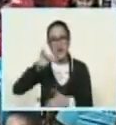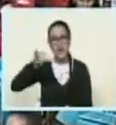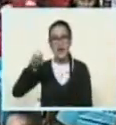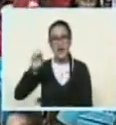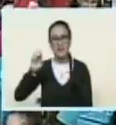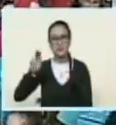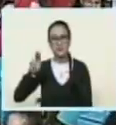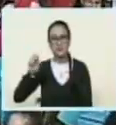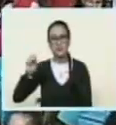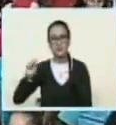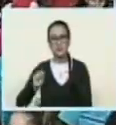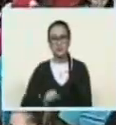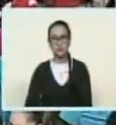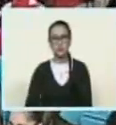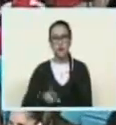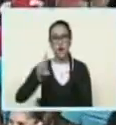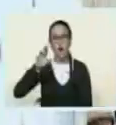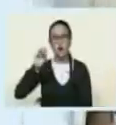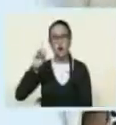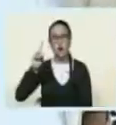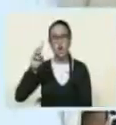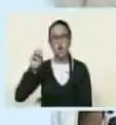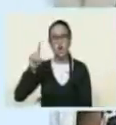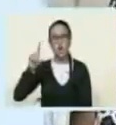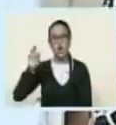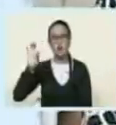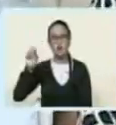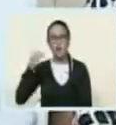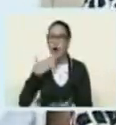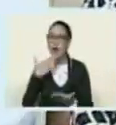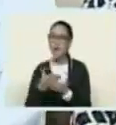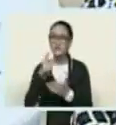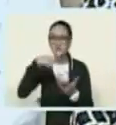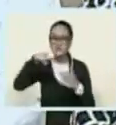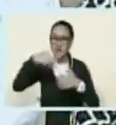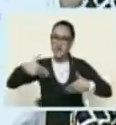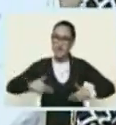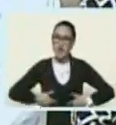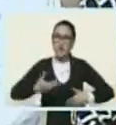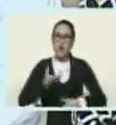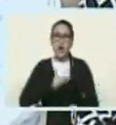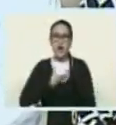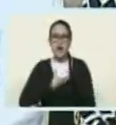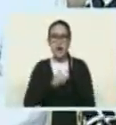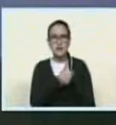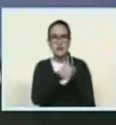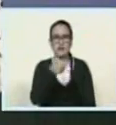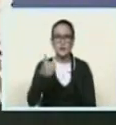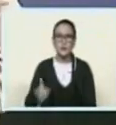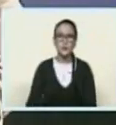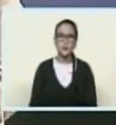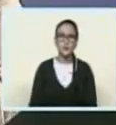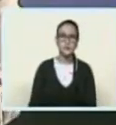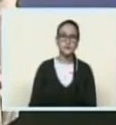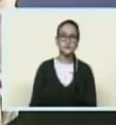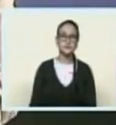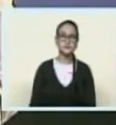Monterola y a Rodolfo San, gracias por su esfuerzo, alcaldes, alcaldesa.